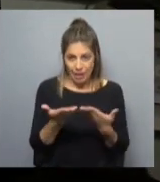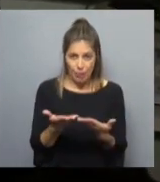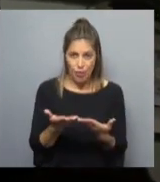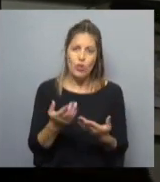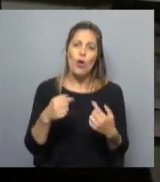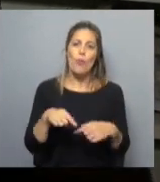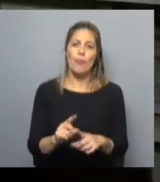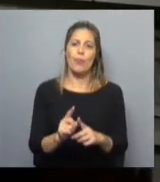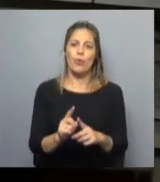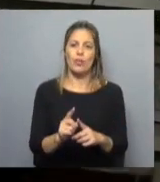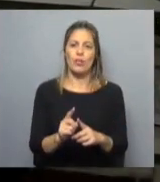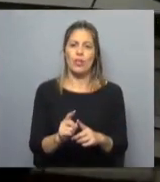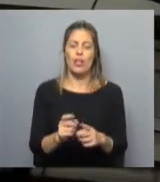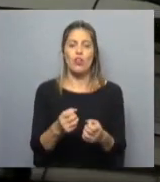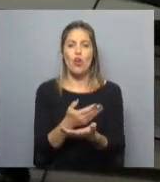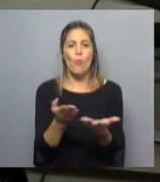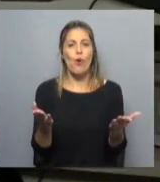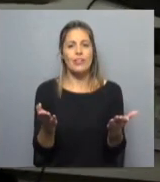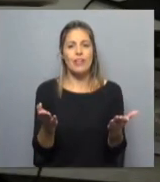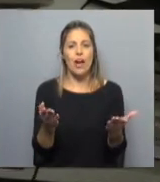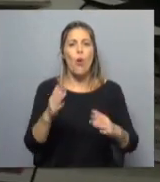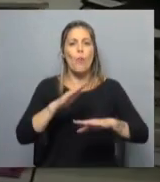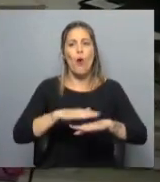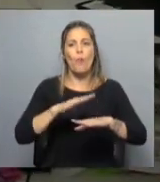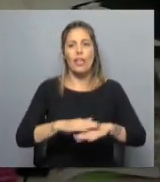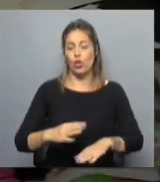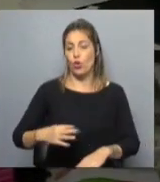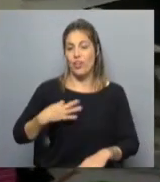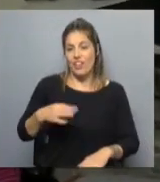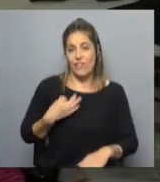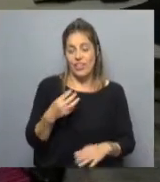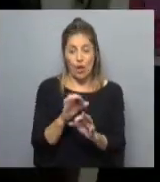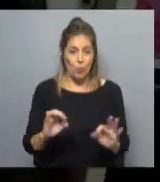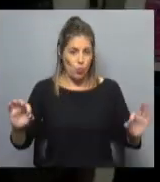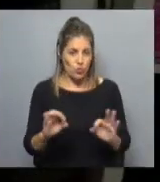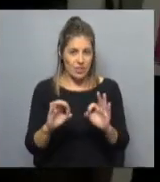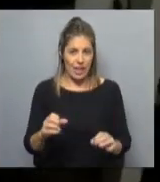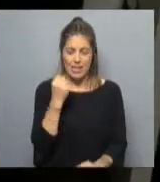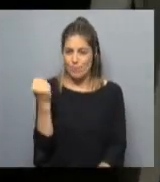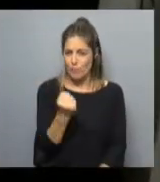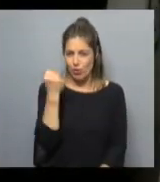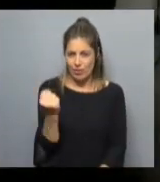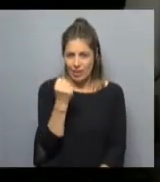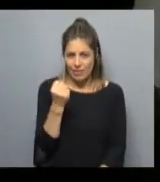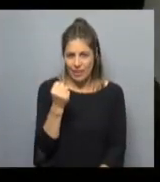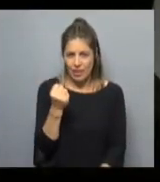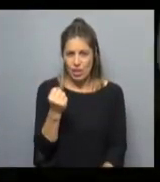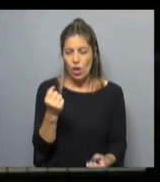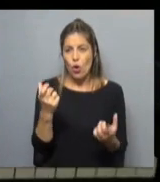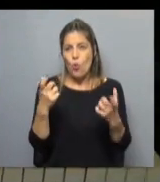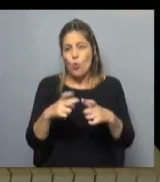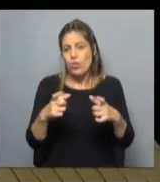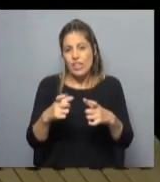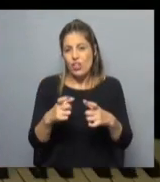porque nos refleja un momento de nuestra vida musical muy importante. Es un disco que estuvo prácticamente muerto